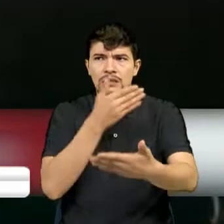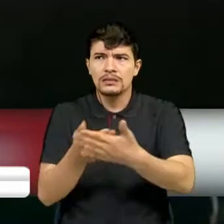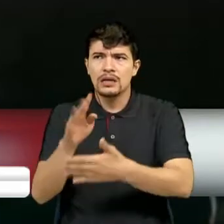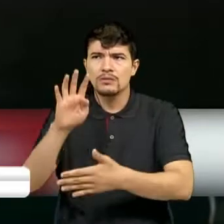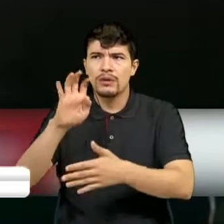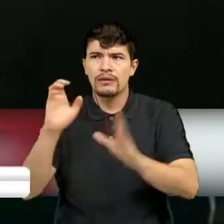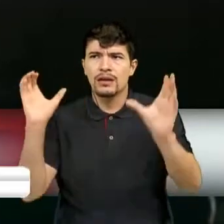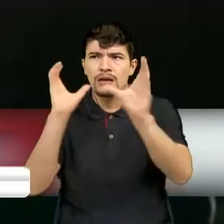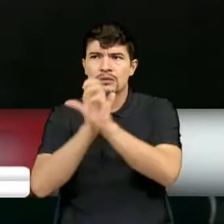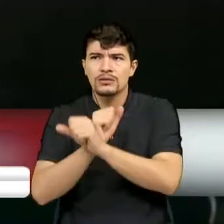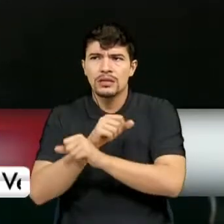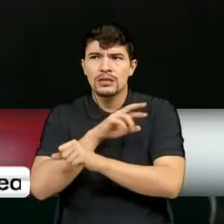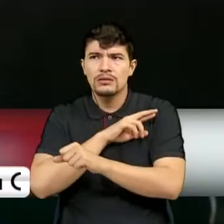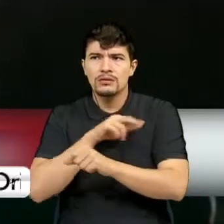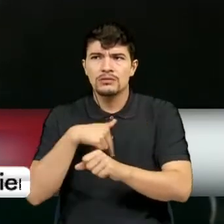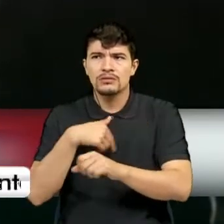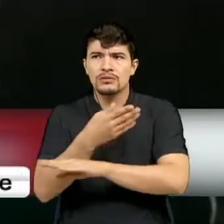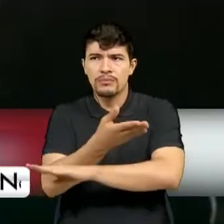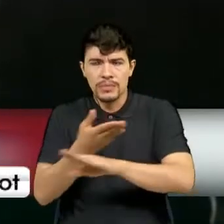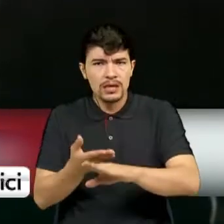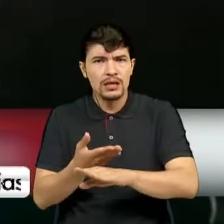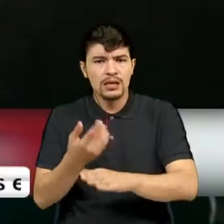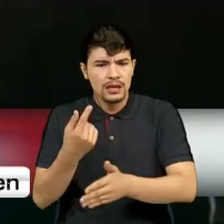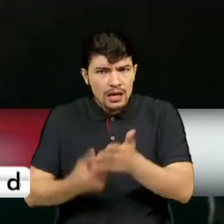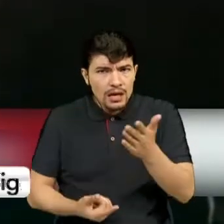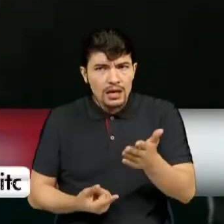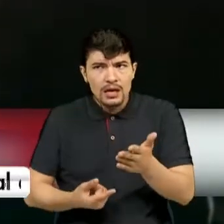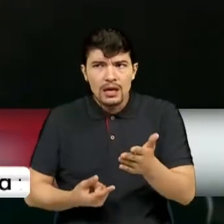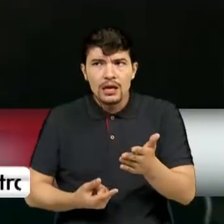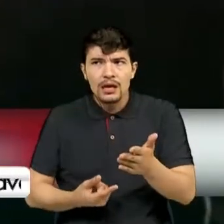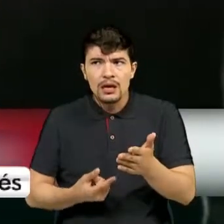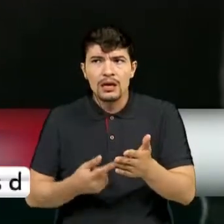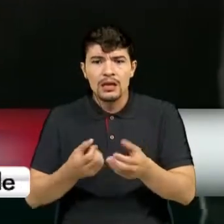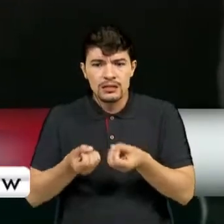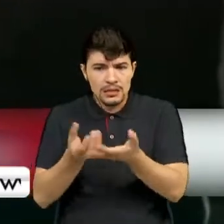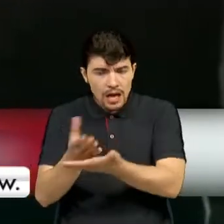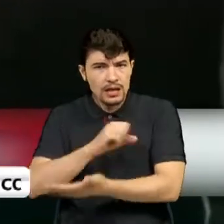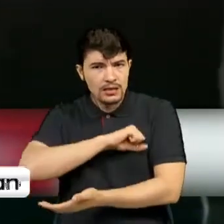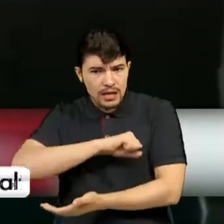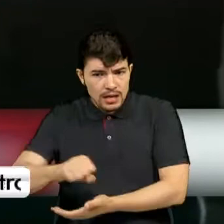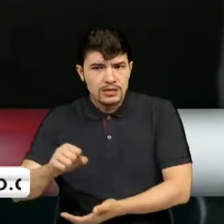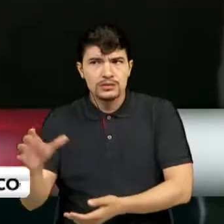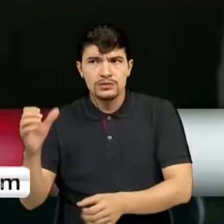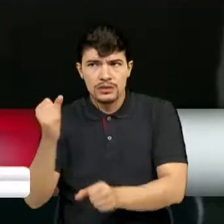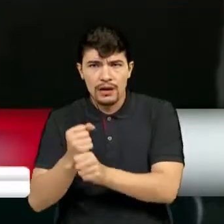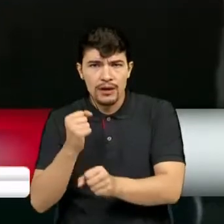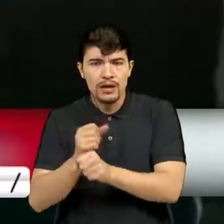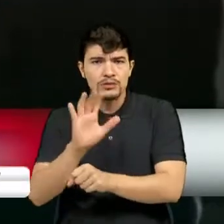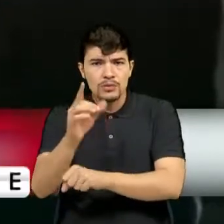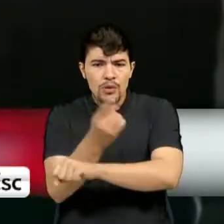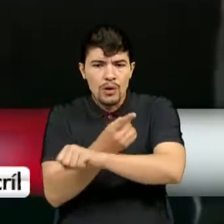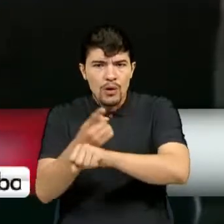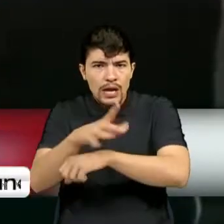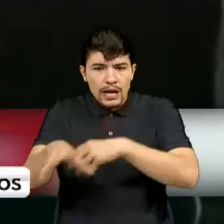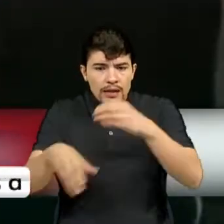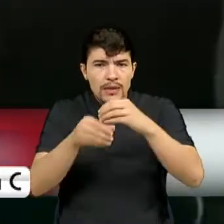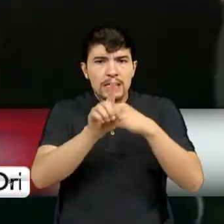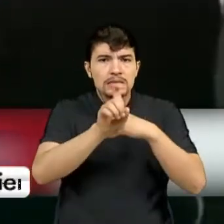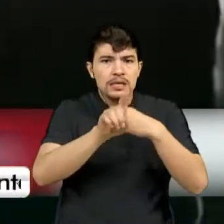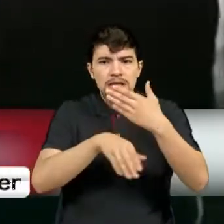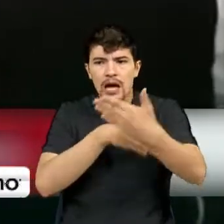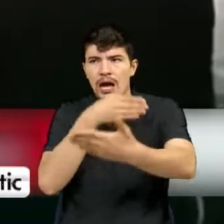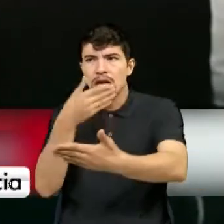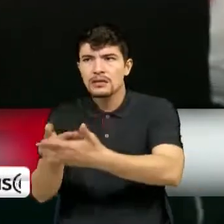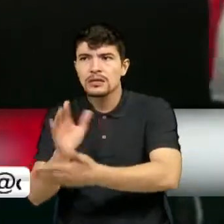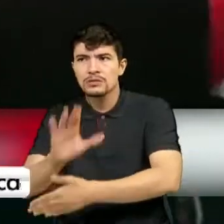noche. Lo que nosotros estamos exigiendo y reclamando es que se le devuelvan los derechos a los trabajadores, sus horas extras, desde las 6 de la tarde, como